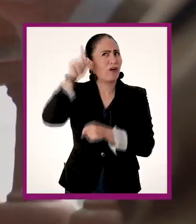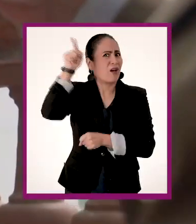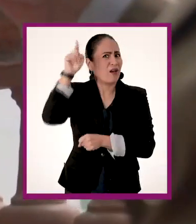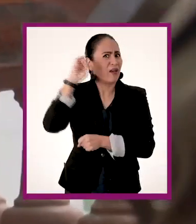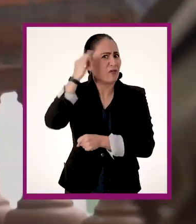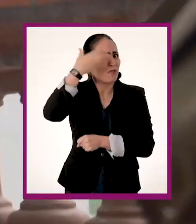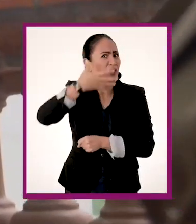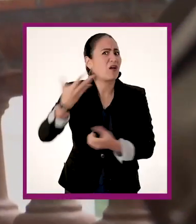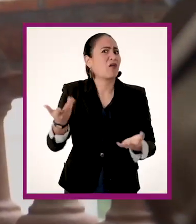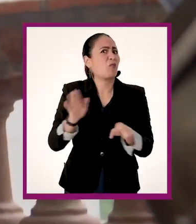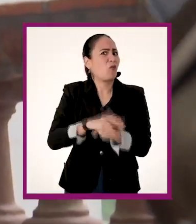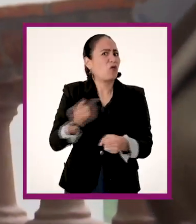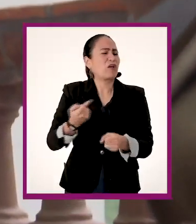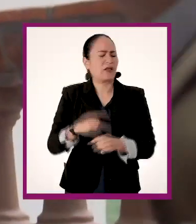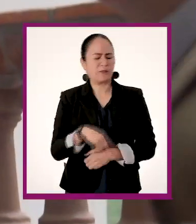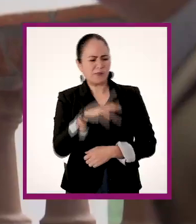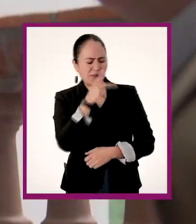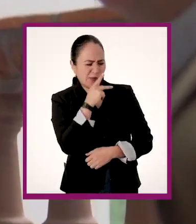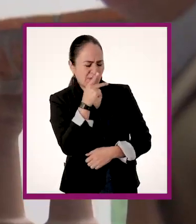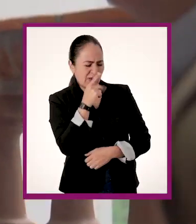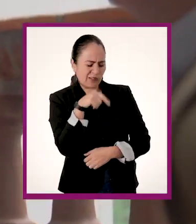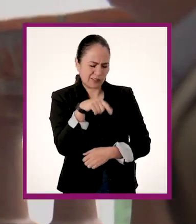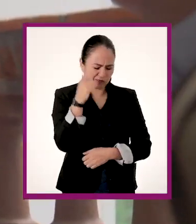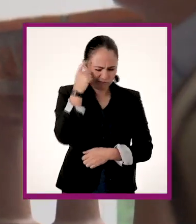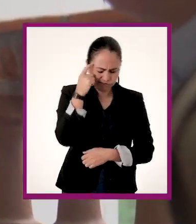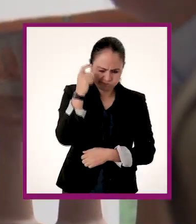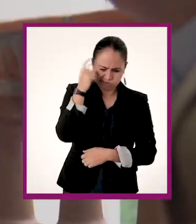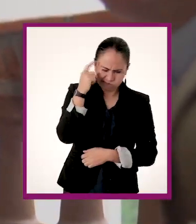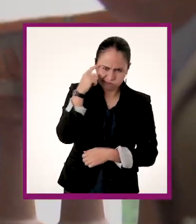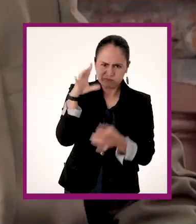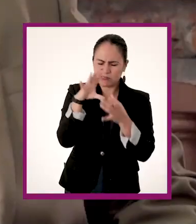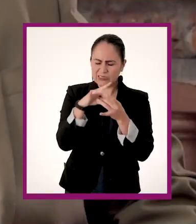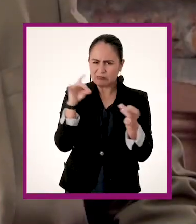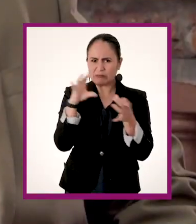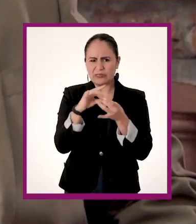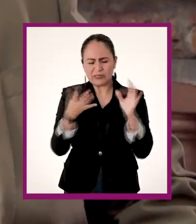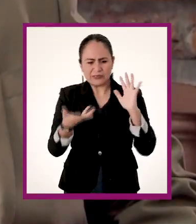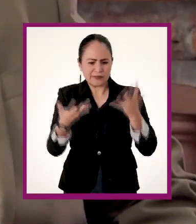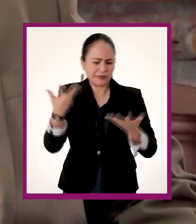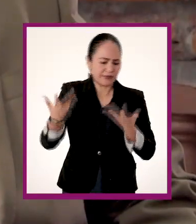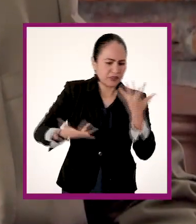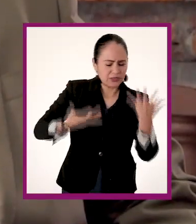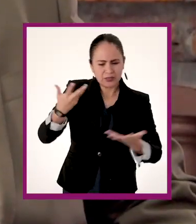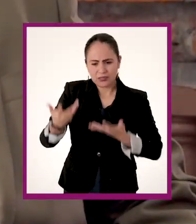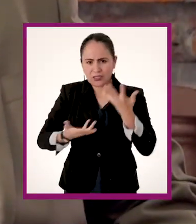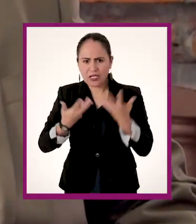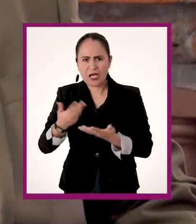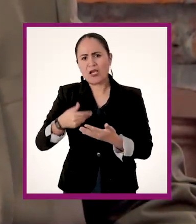preguntándole a su papá, papá, ¿por qué hay un conejo en la luna? En la luna. Y el papá, pues tratando de explicar,